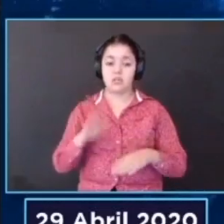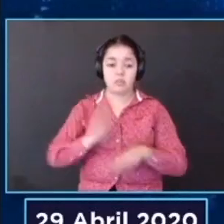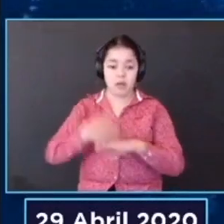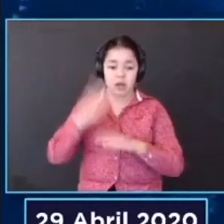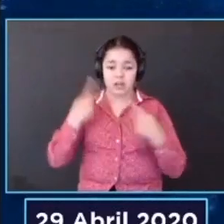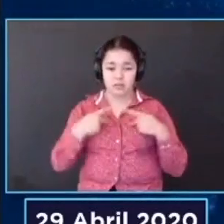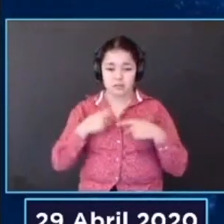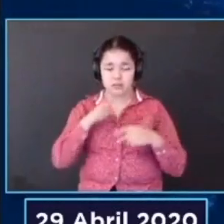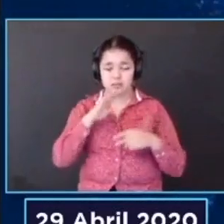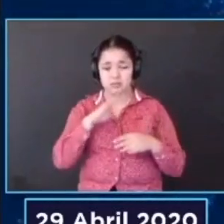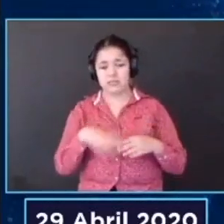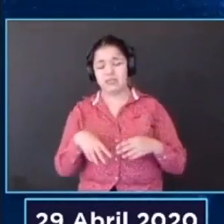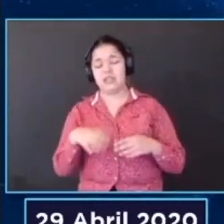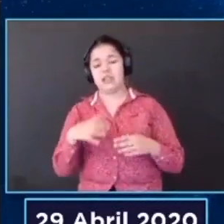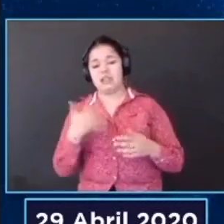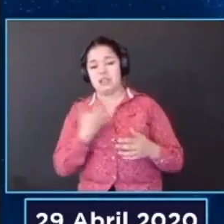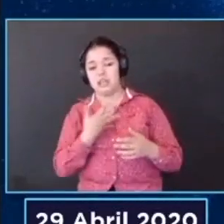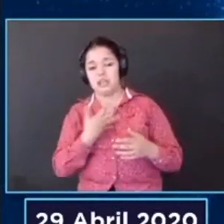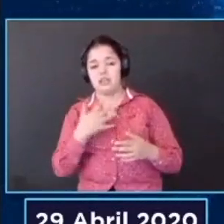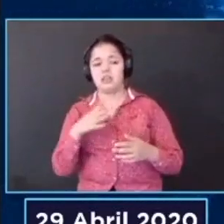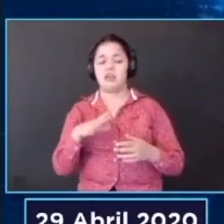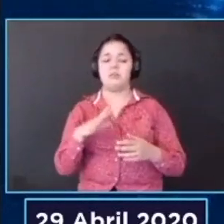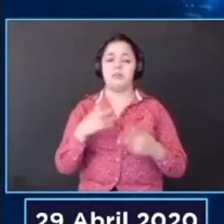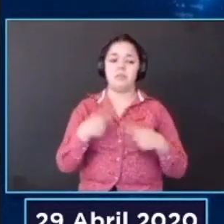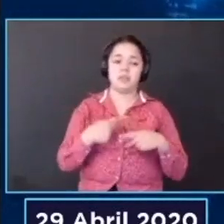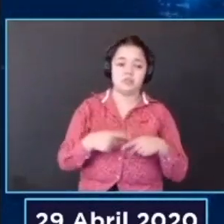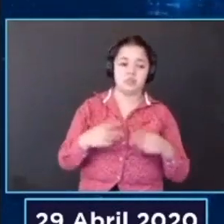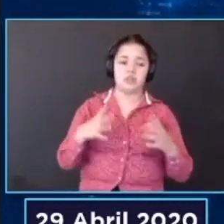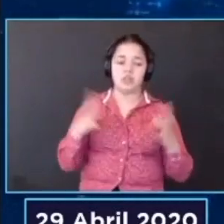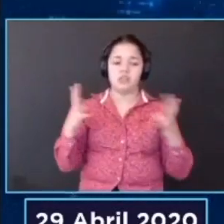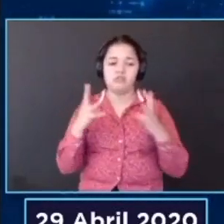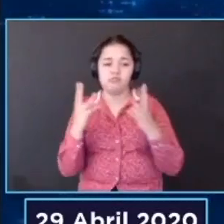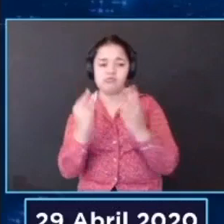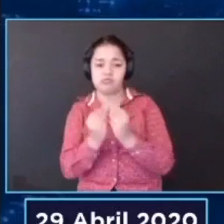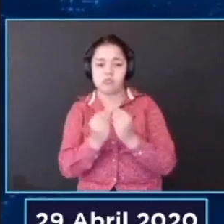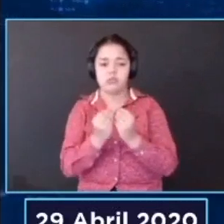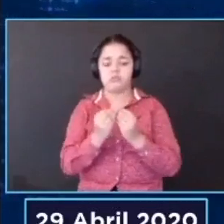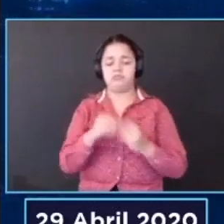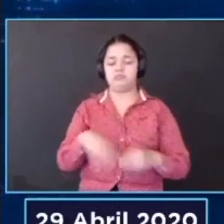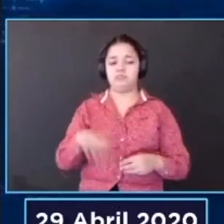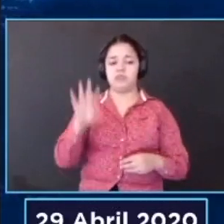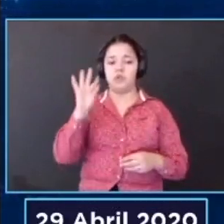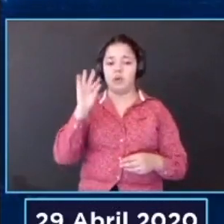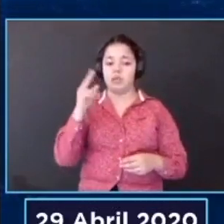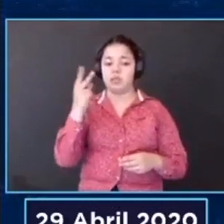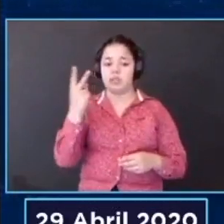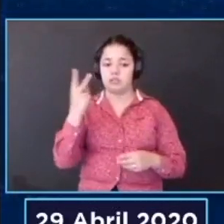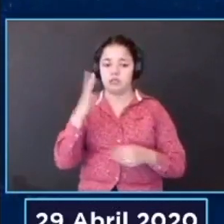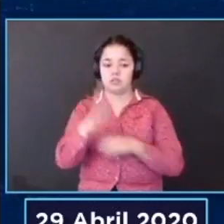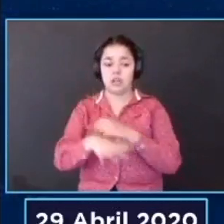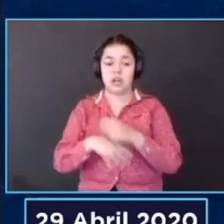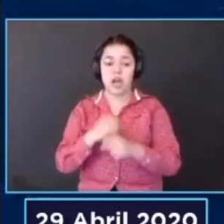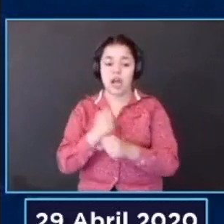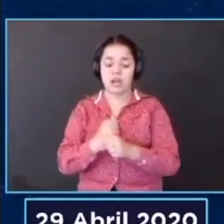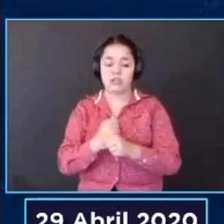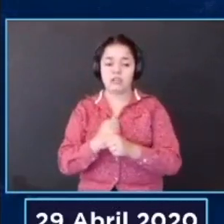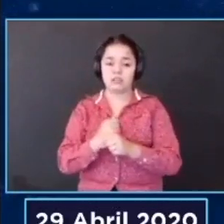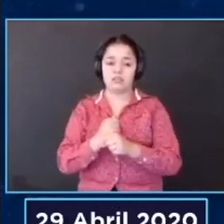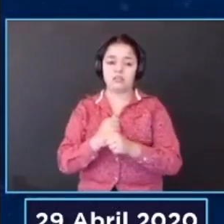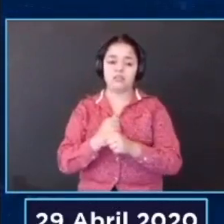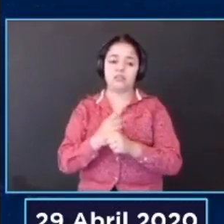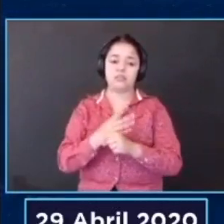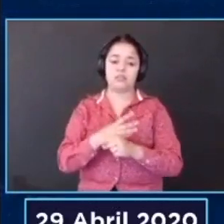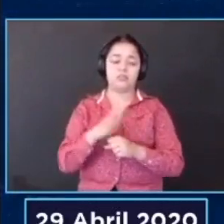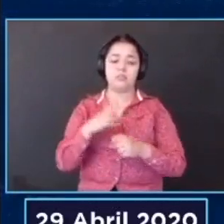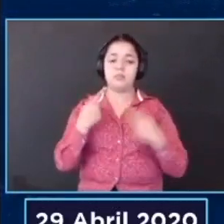expuestos porque tienen que salir a trabajar, se ven forzados a convivir y eso les genera un contagio.